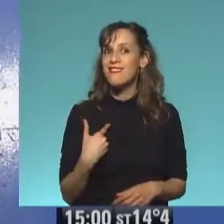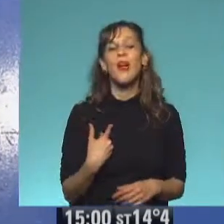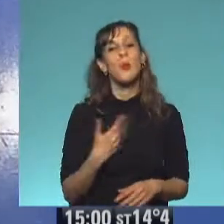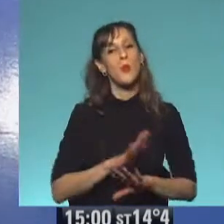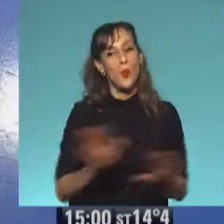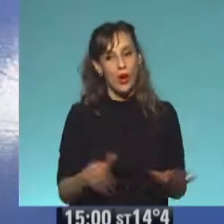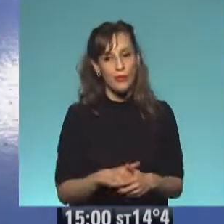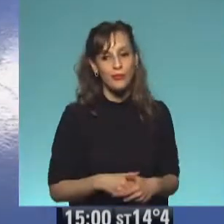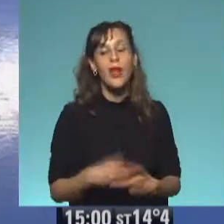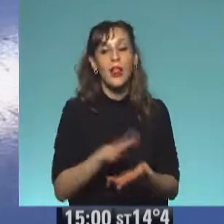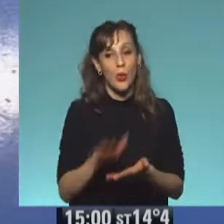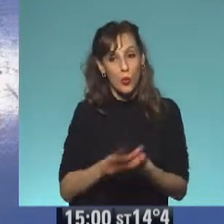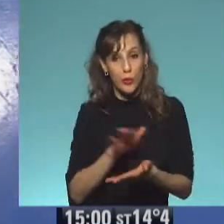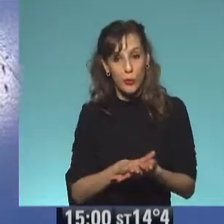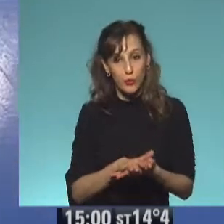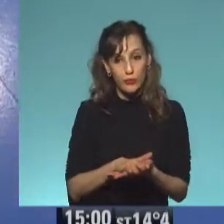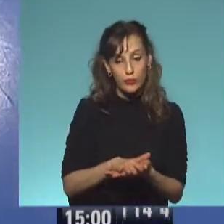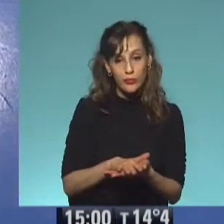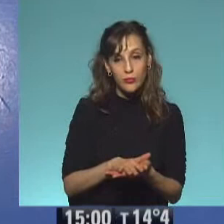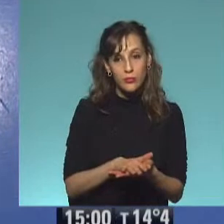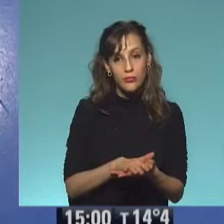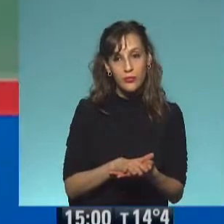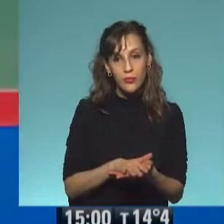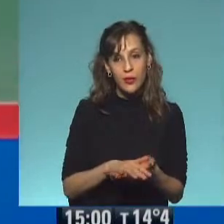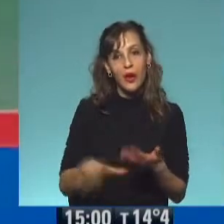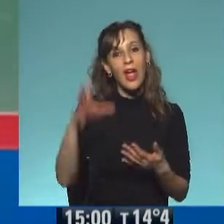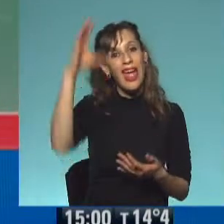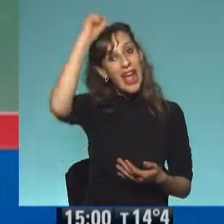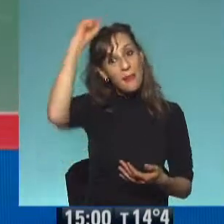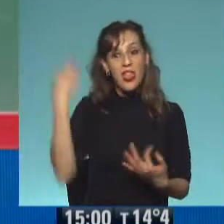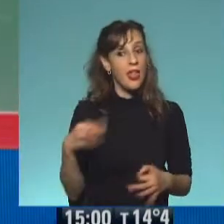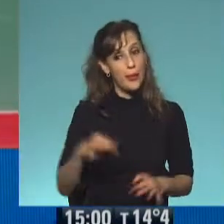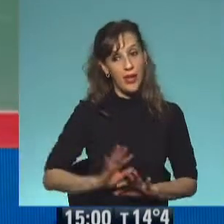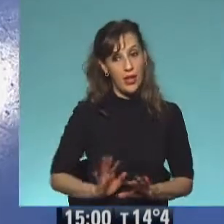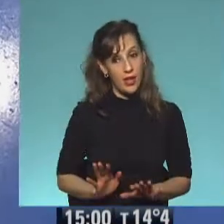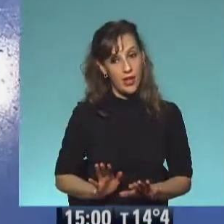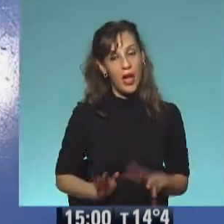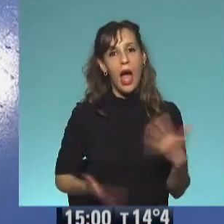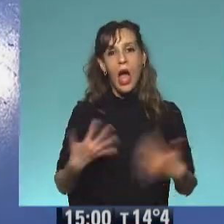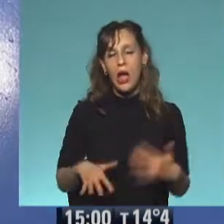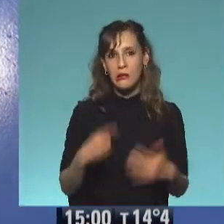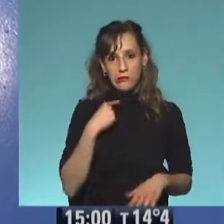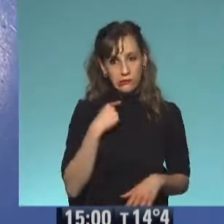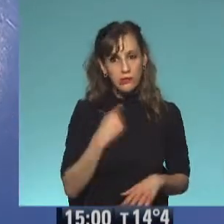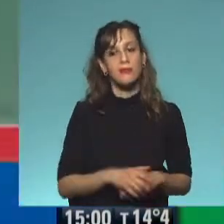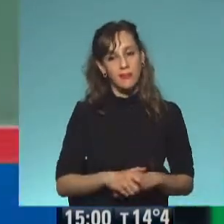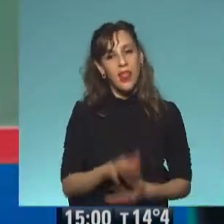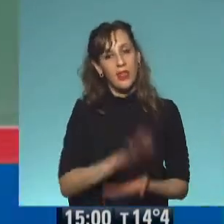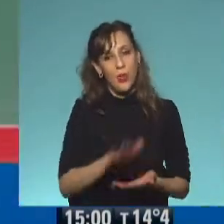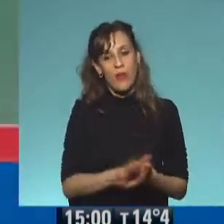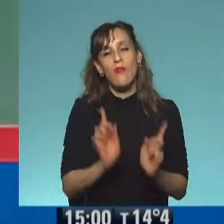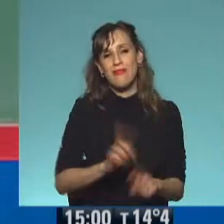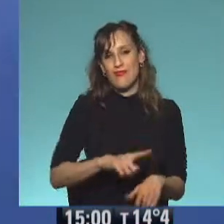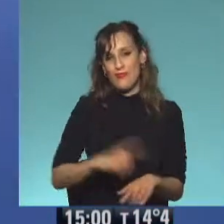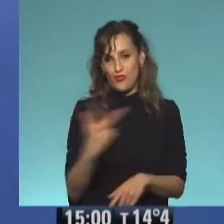vamos de nuevo cuando está en el tercero tenía que entrar entonces vamos todos a la par mía